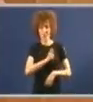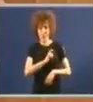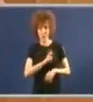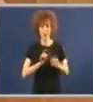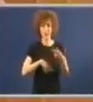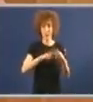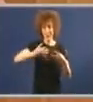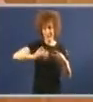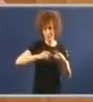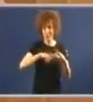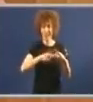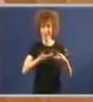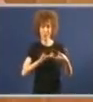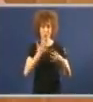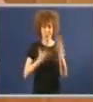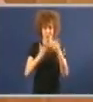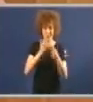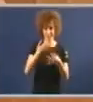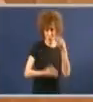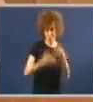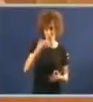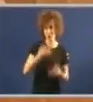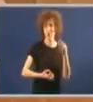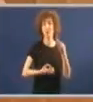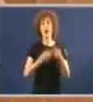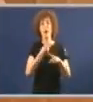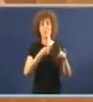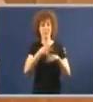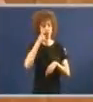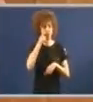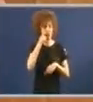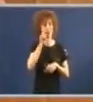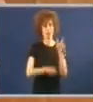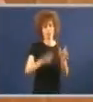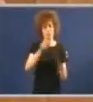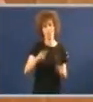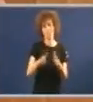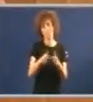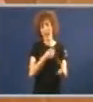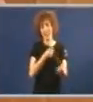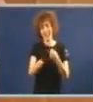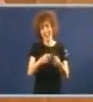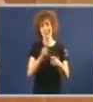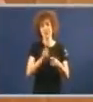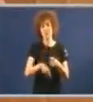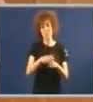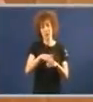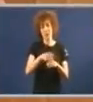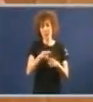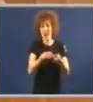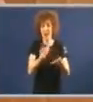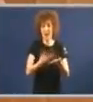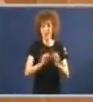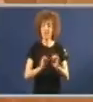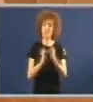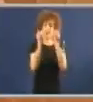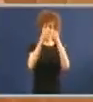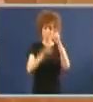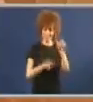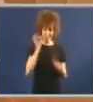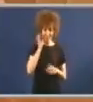seguridade, concellos, administracións de xustiza, medios humanos e materiais necesarios para garantir a saída real